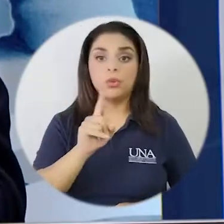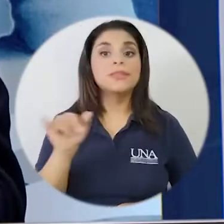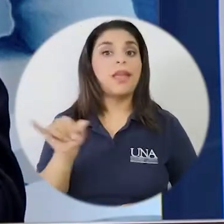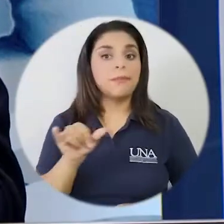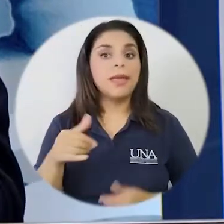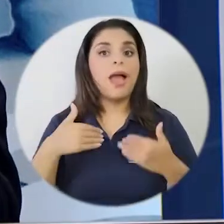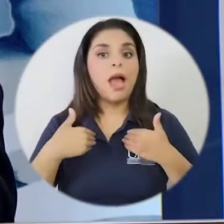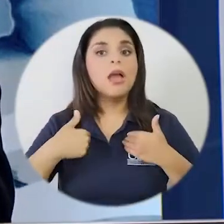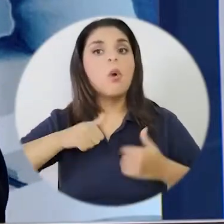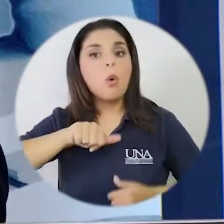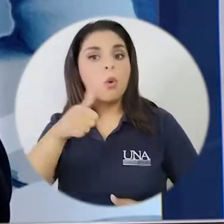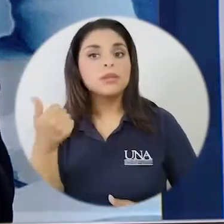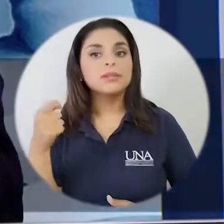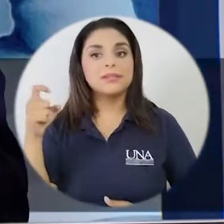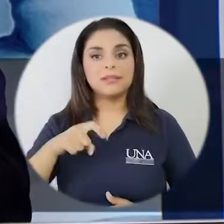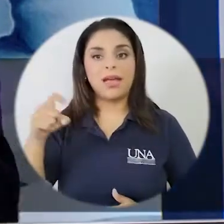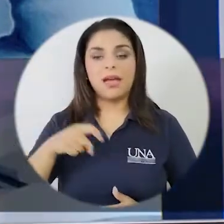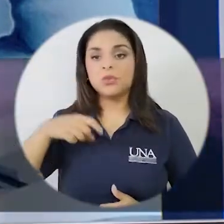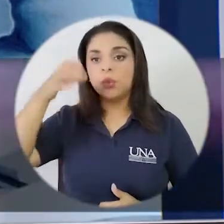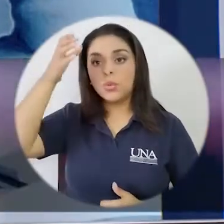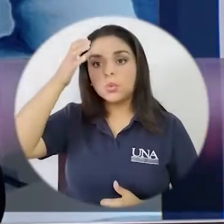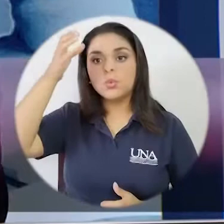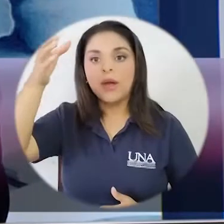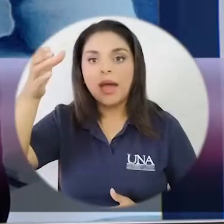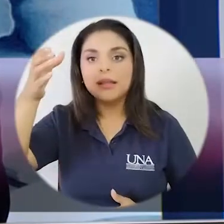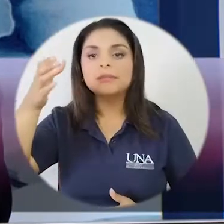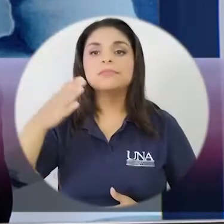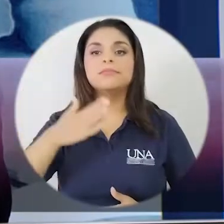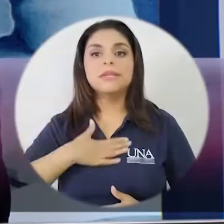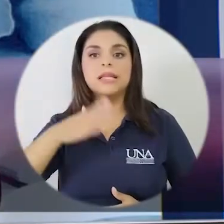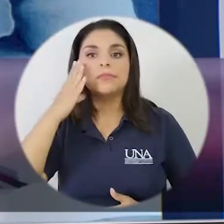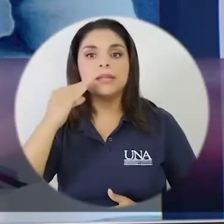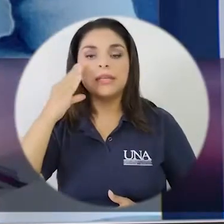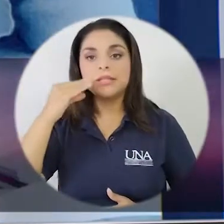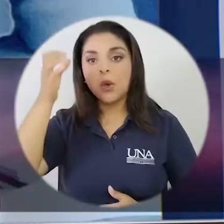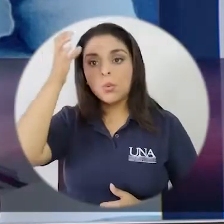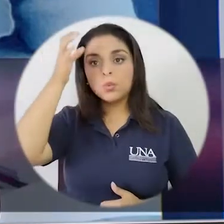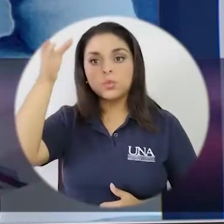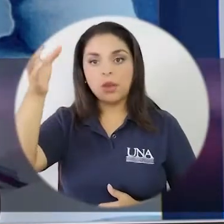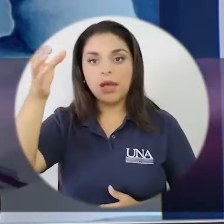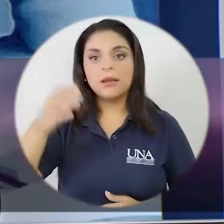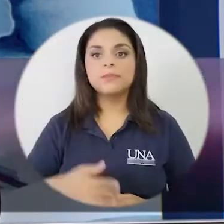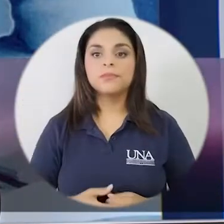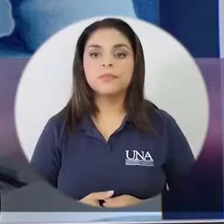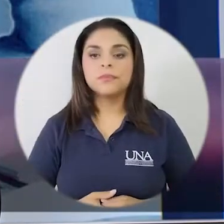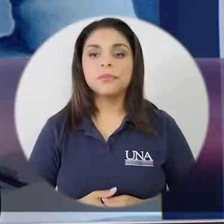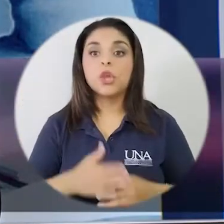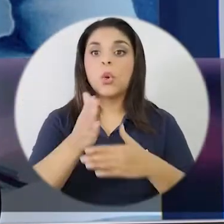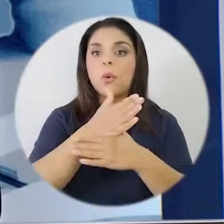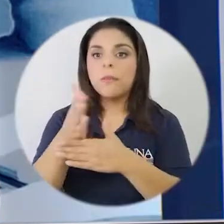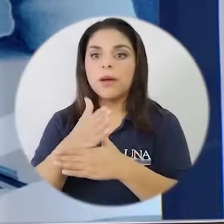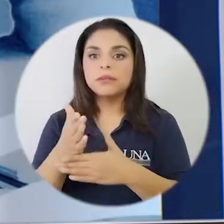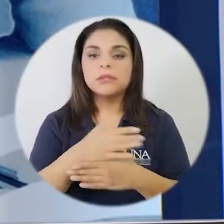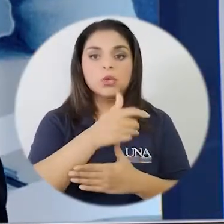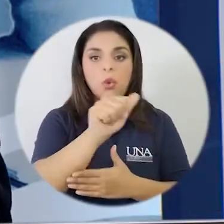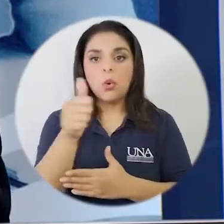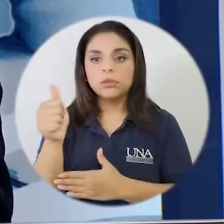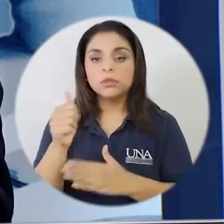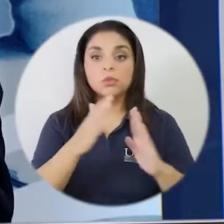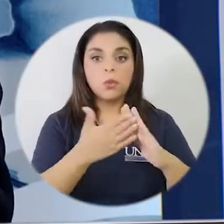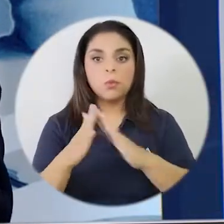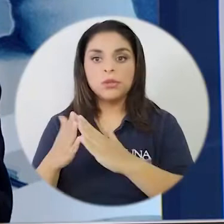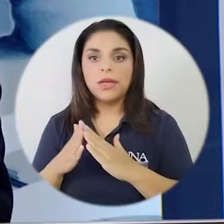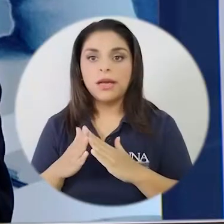de sentirse en medio de sus representaciones culturales, de sus vivencias culturales, ¿verdad? De compartir con